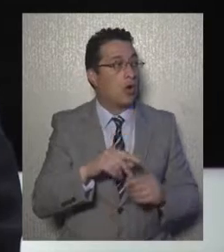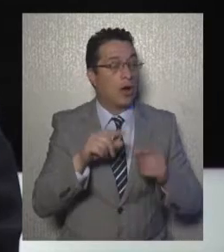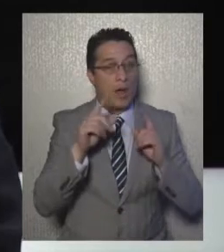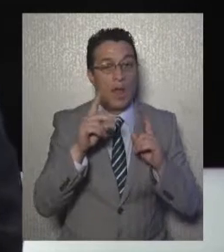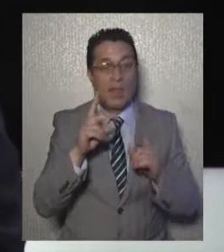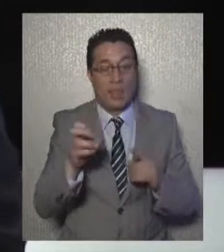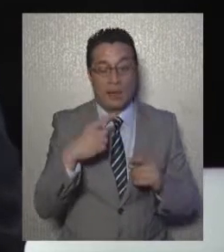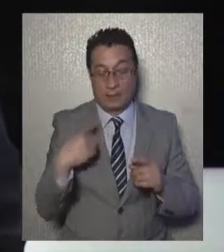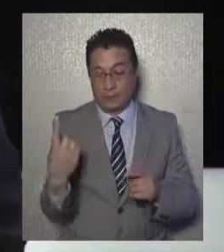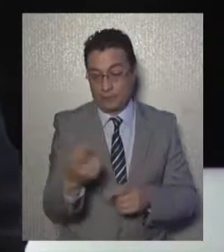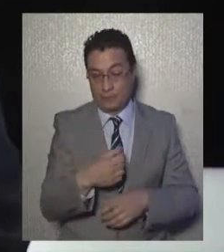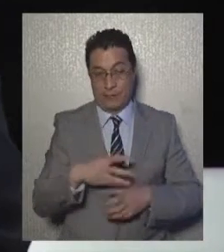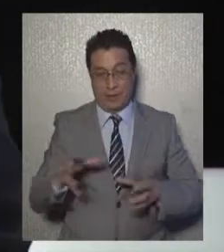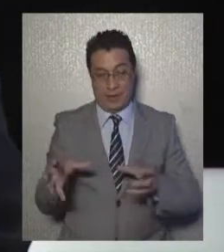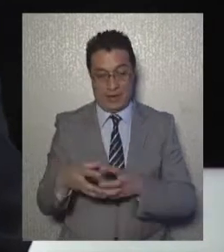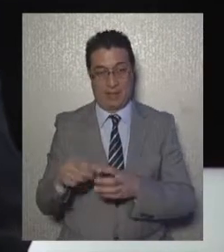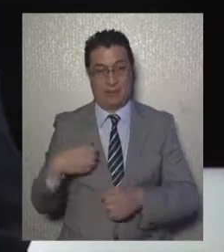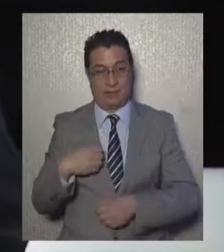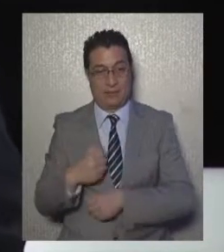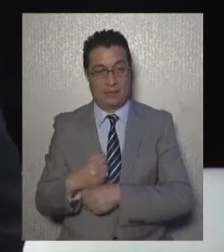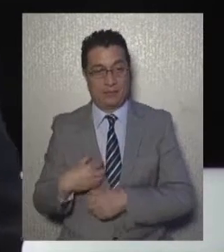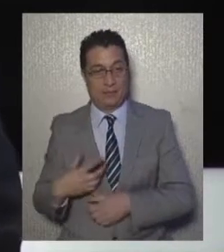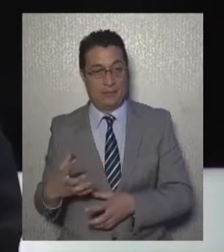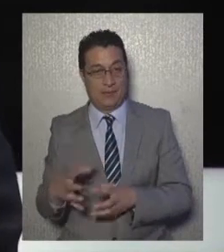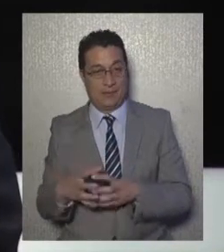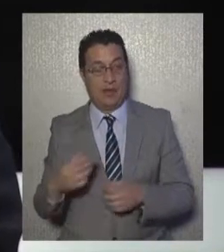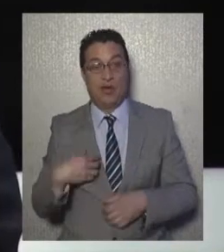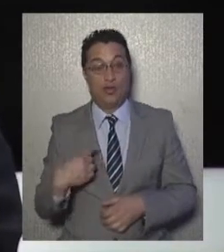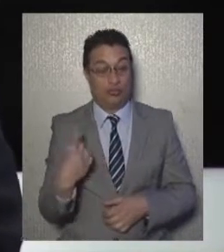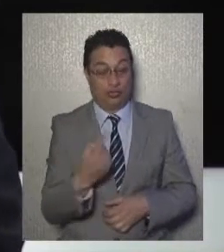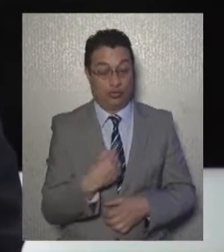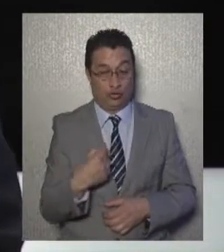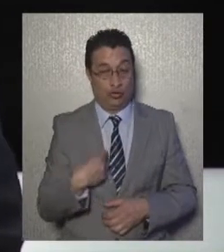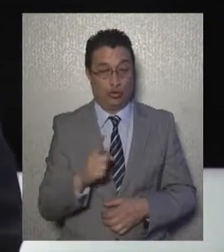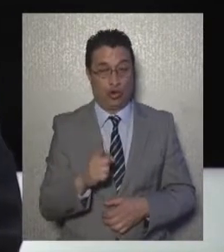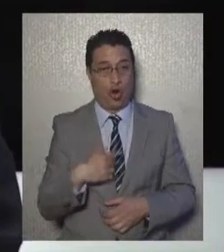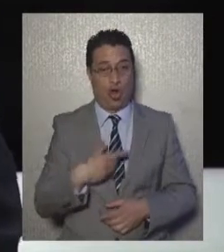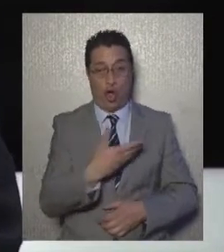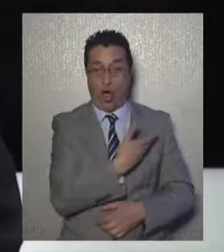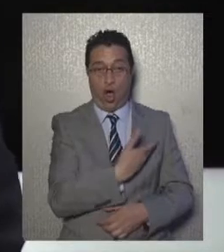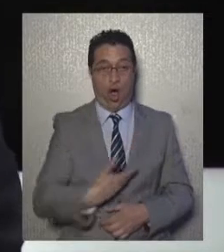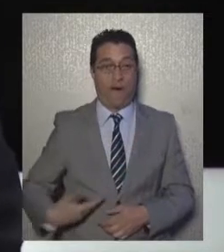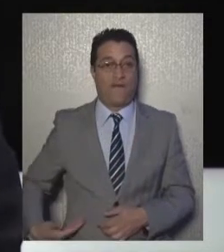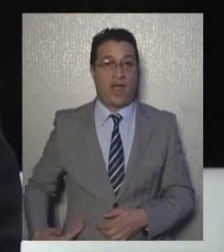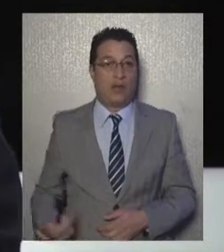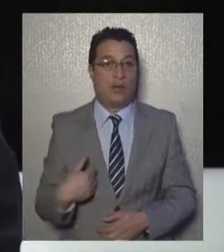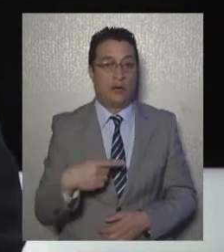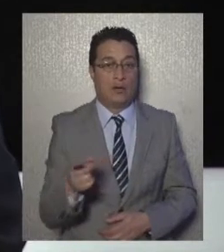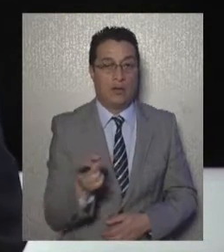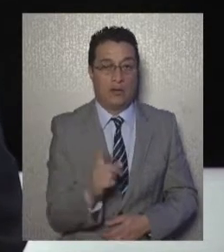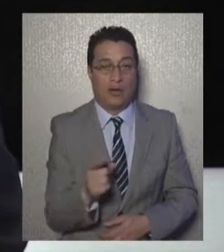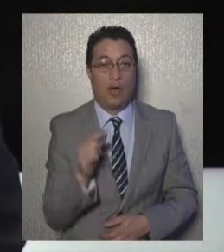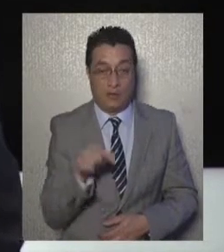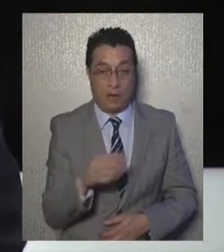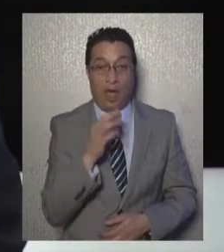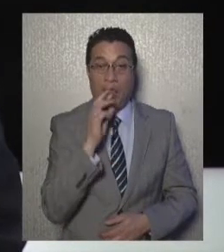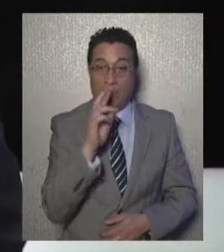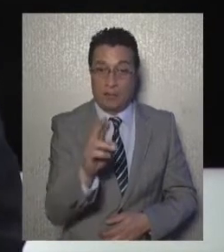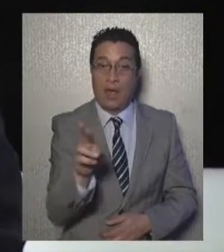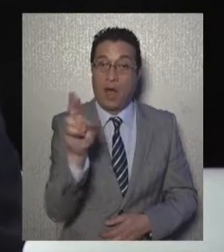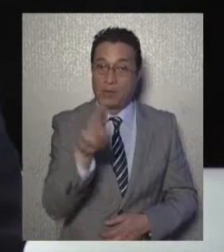como rol de gremial voy a hablar, nosotros los gremios no somos gobierno. Es una cosa que hay que repetirla hasta el